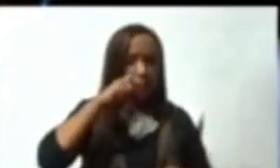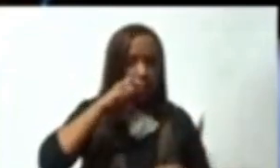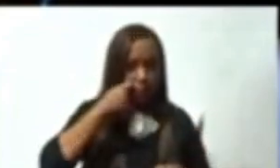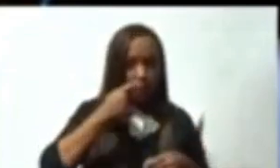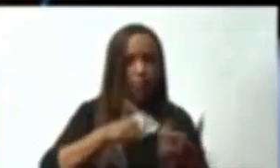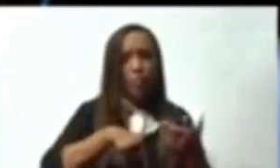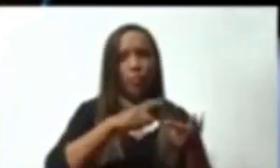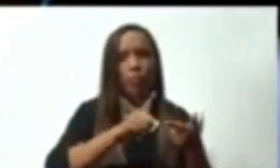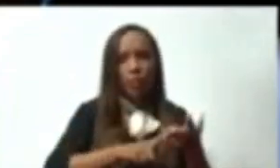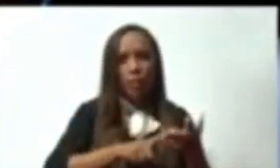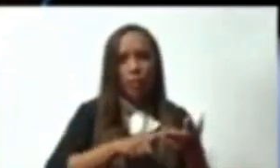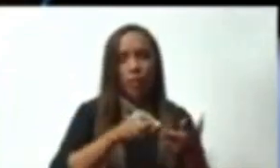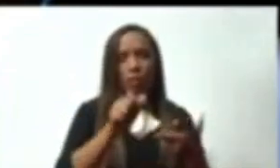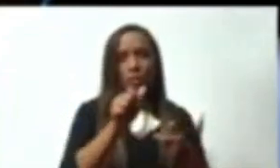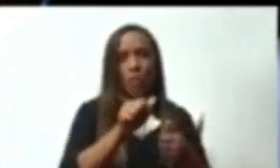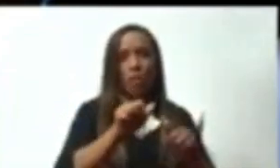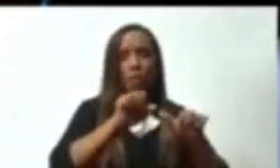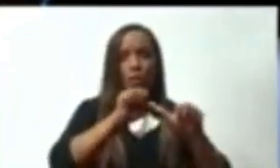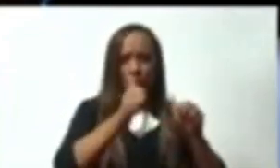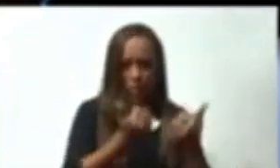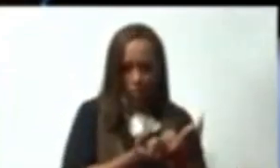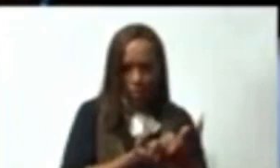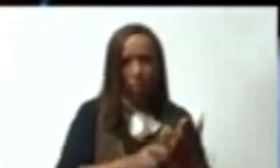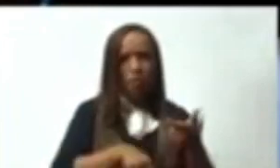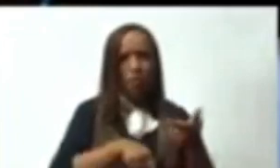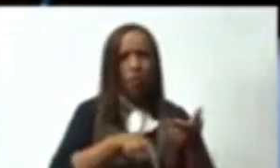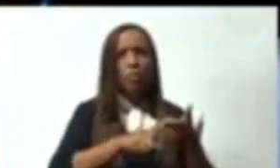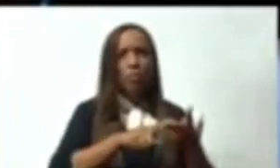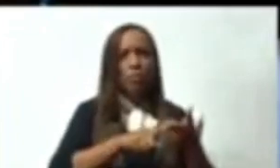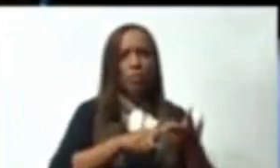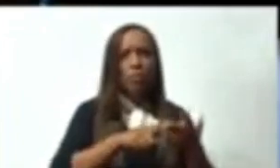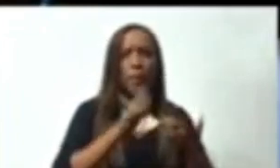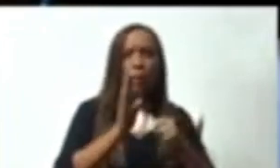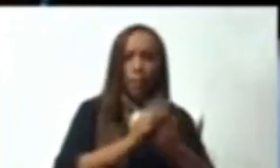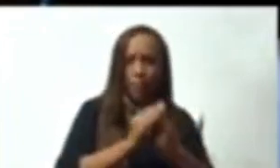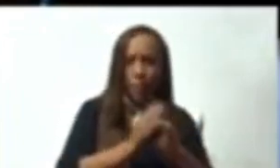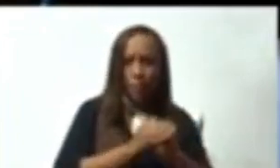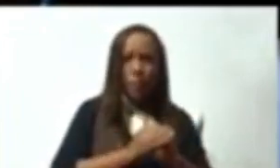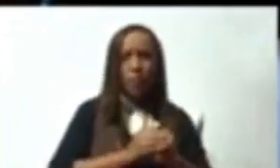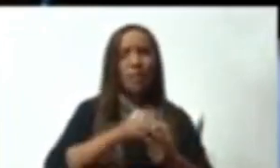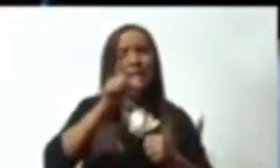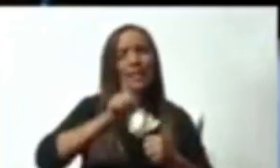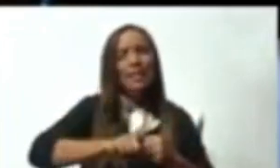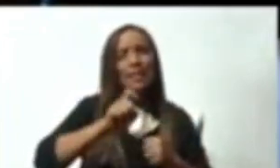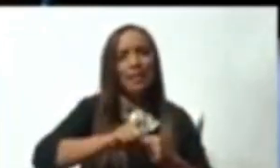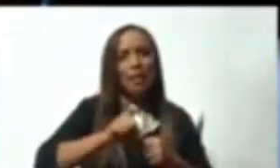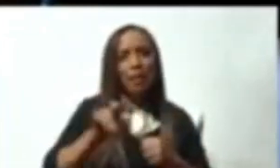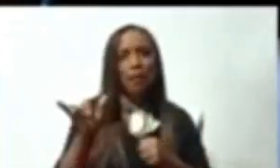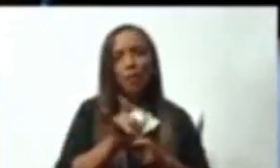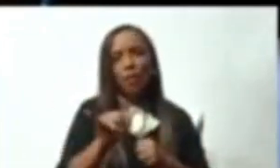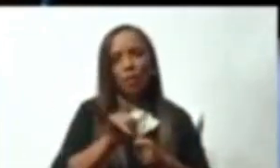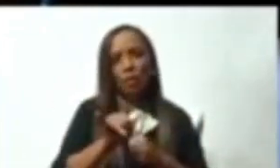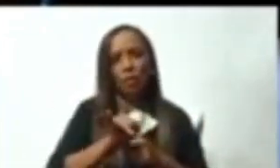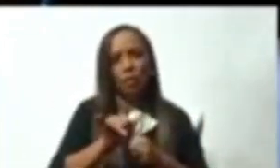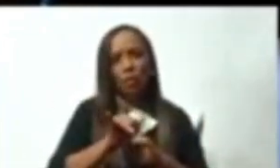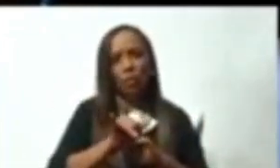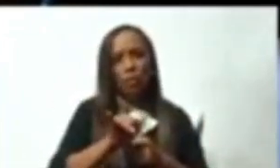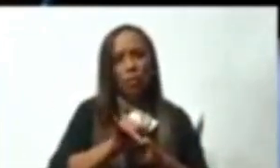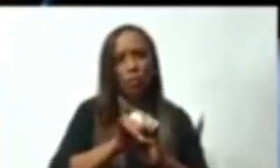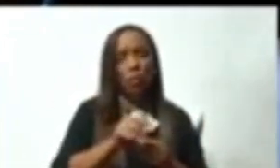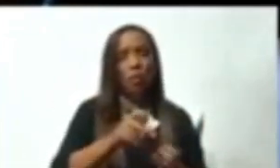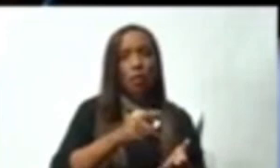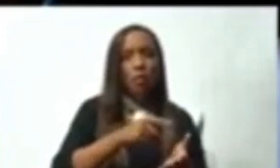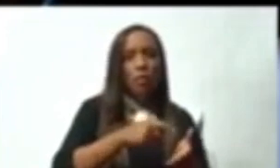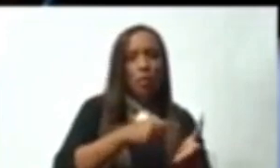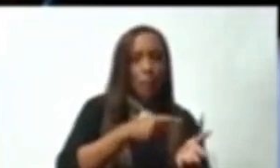aún todavía están esperando y esto no le ha dado cumplimiento. Y en ese sentido le pedimos al señor presidente de la República que lo